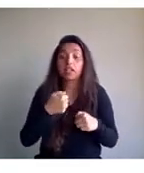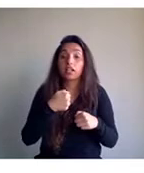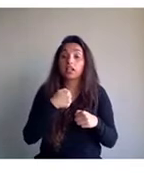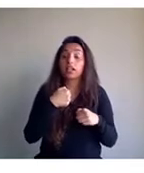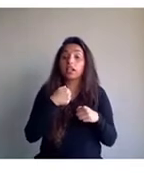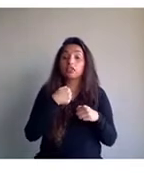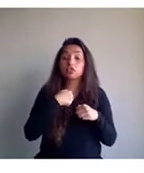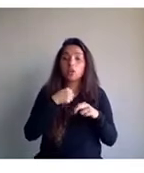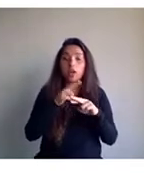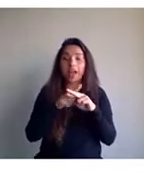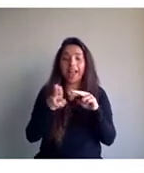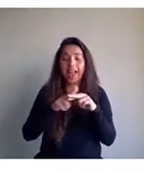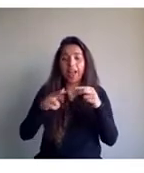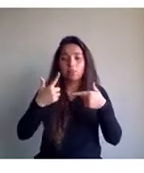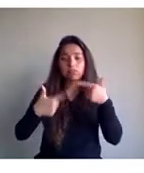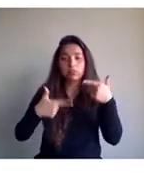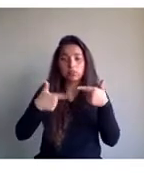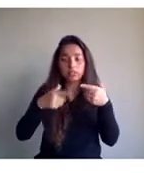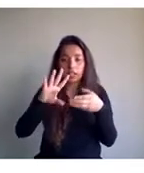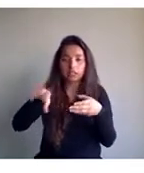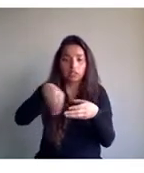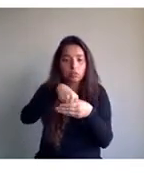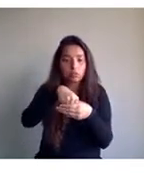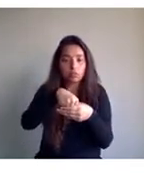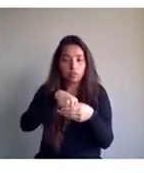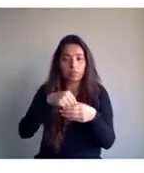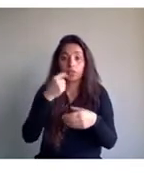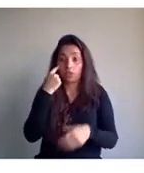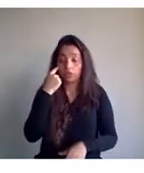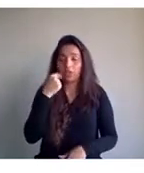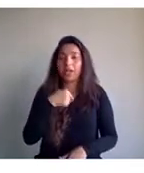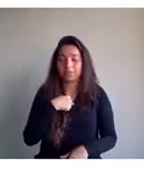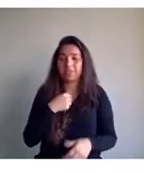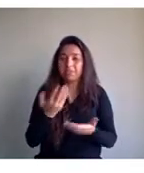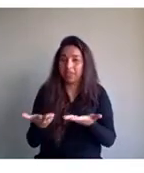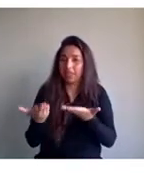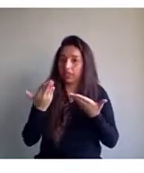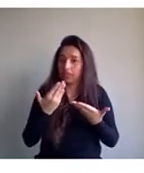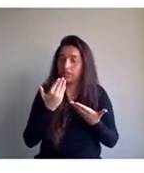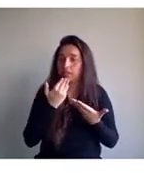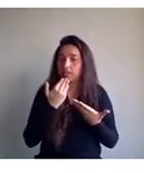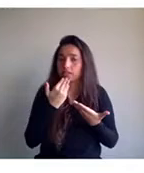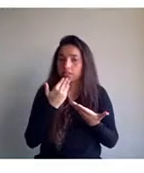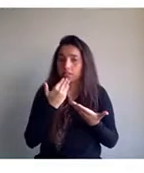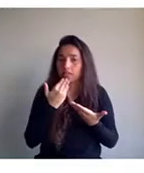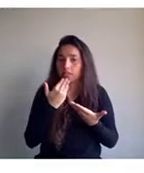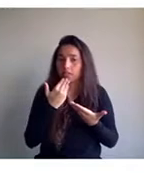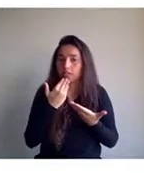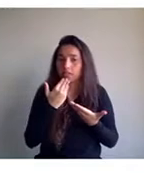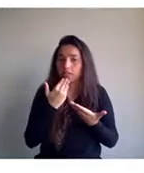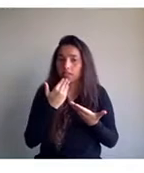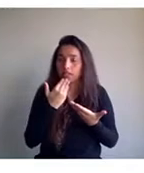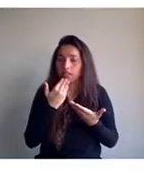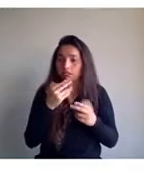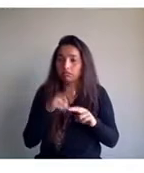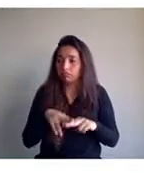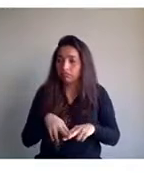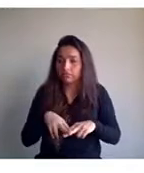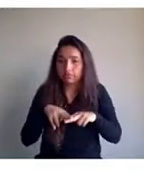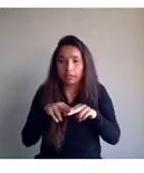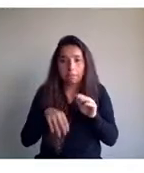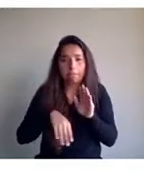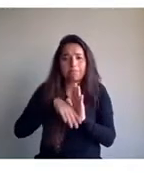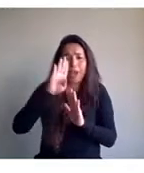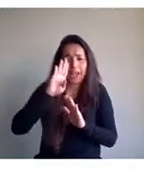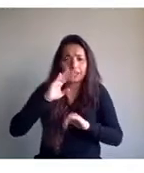dentro del funcionamiento de una empresa está por ejemplo me lo dice la propia organización internacional del trabajo que las